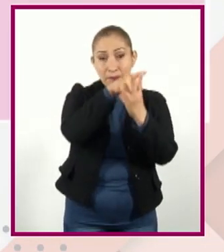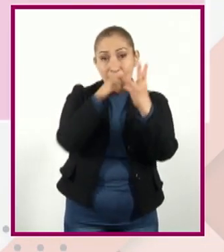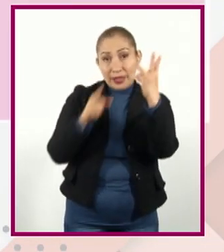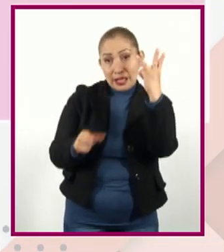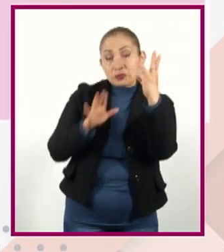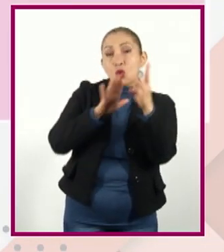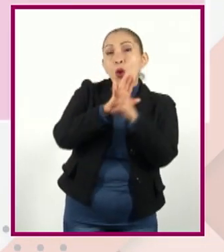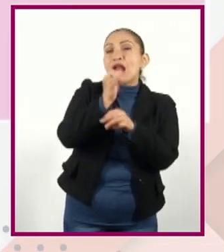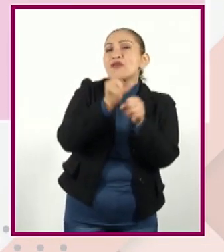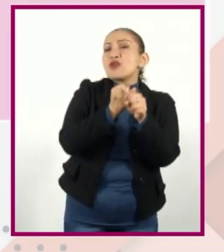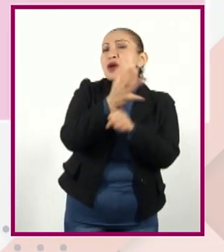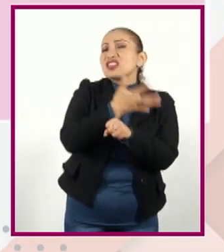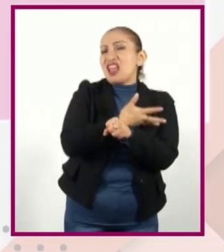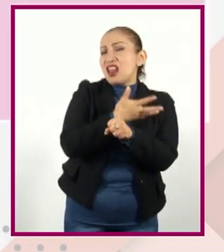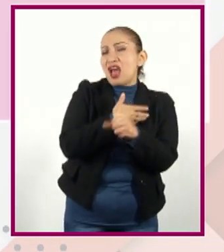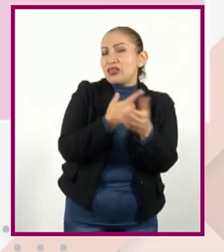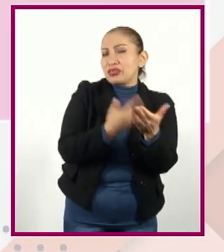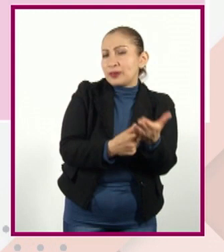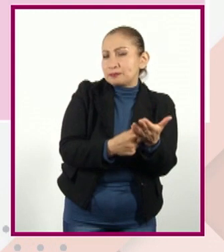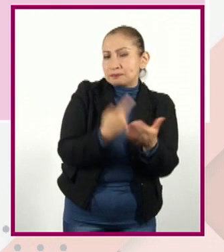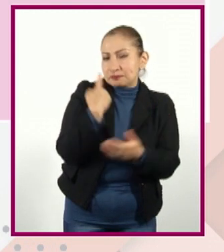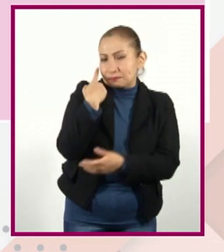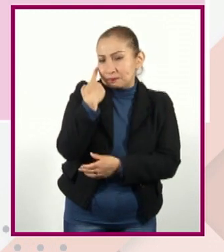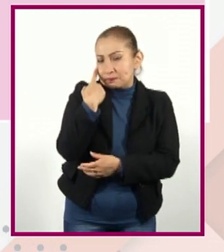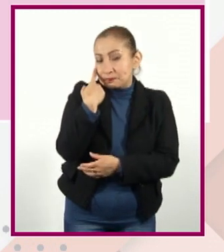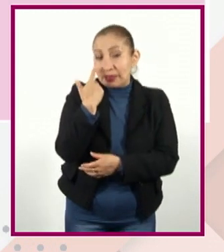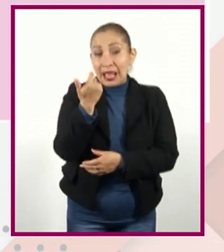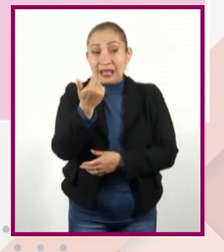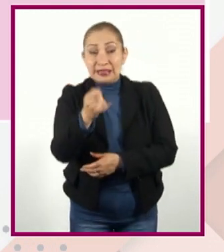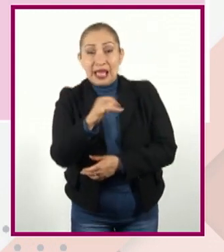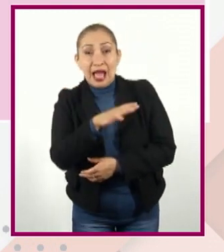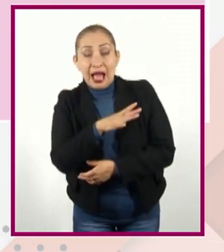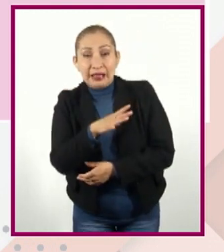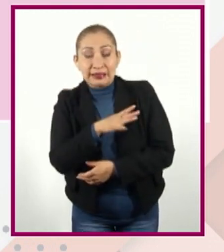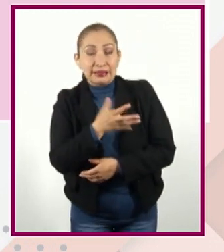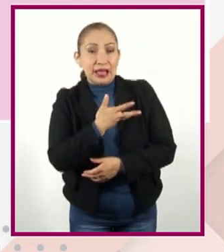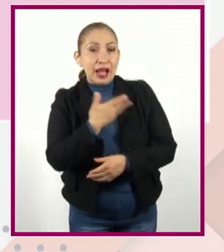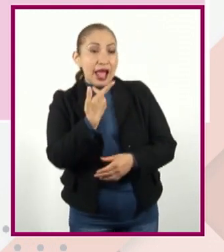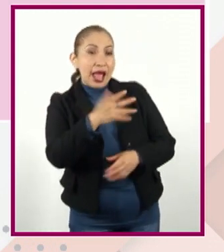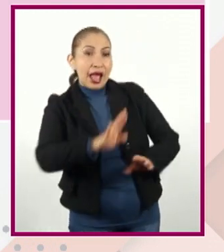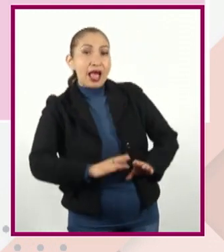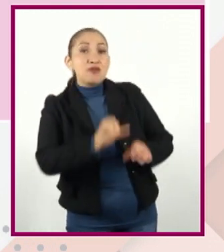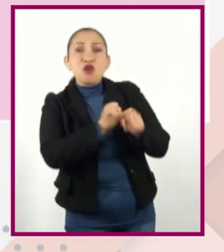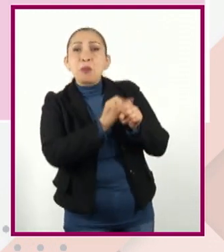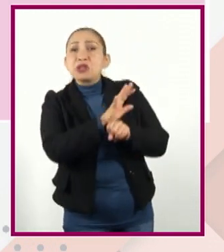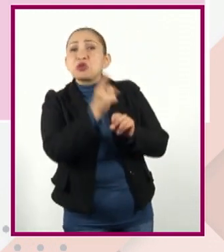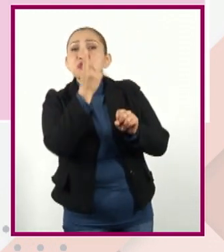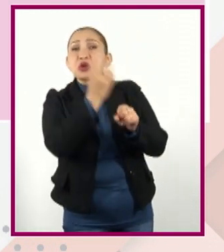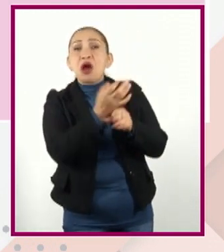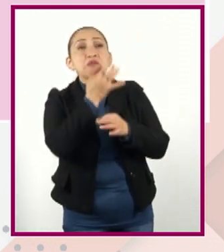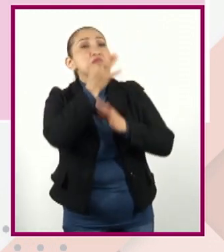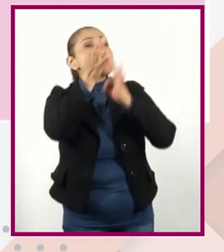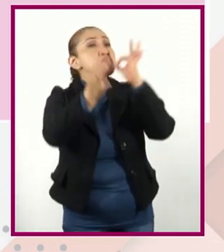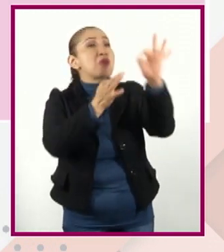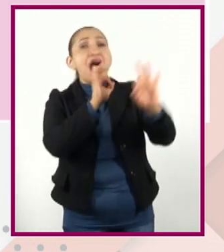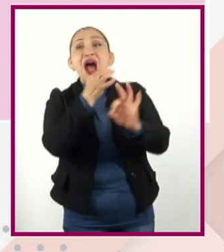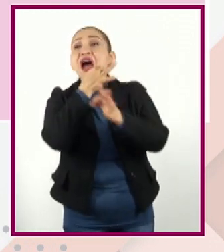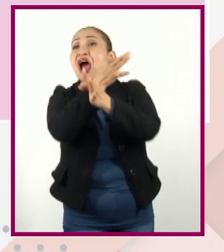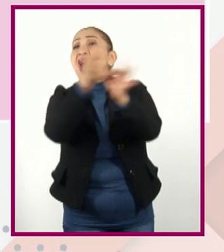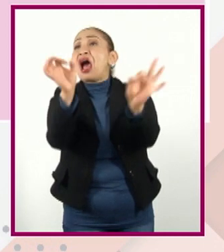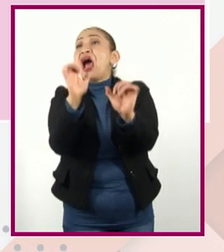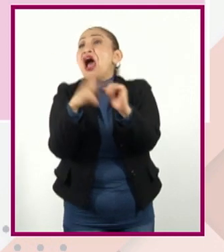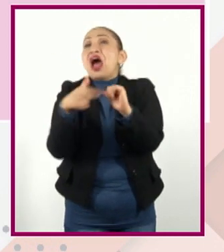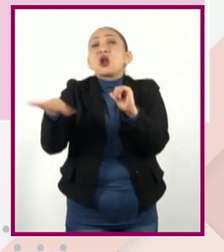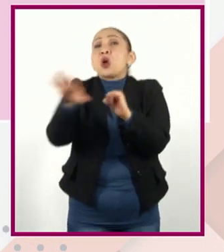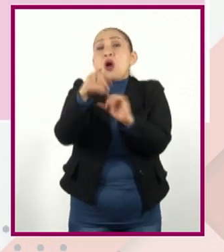el tipo de información que contienen. Así, pueden tener carácter informativo, cuando se limita a informar un hecho